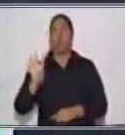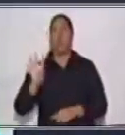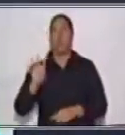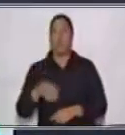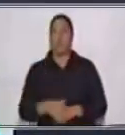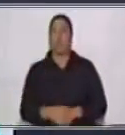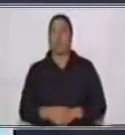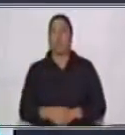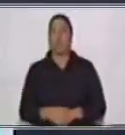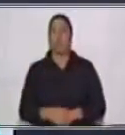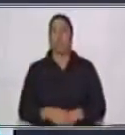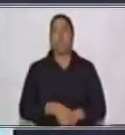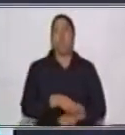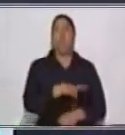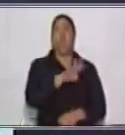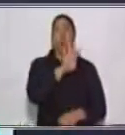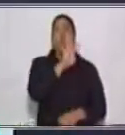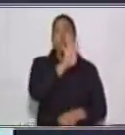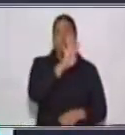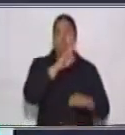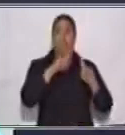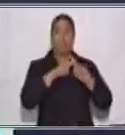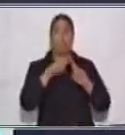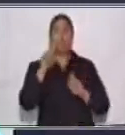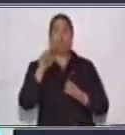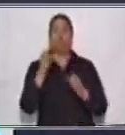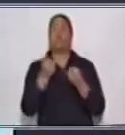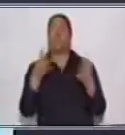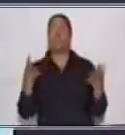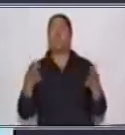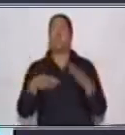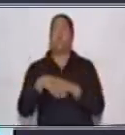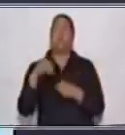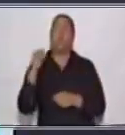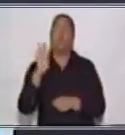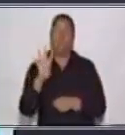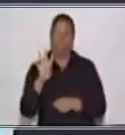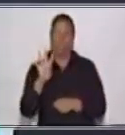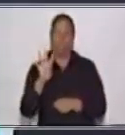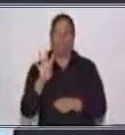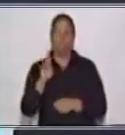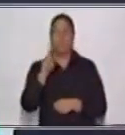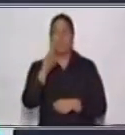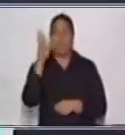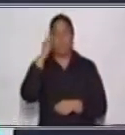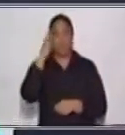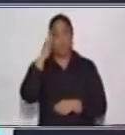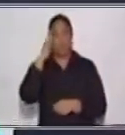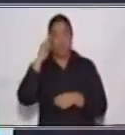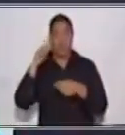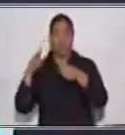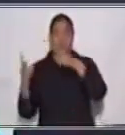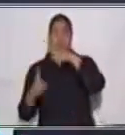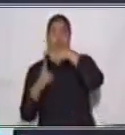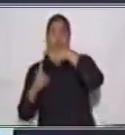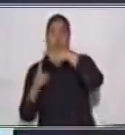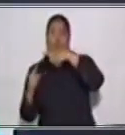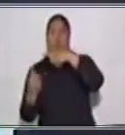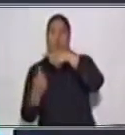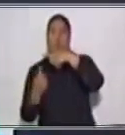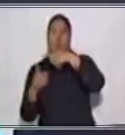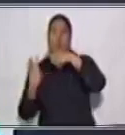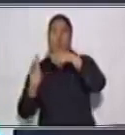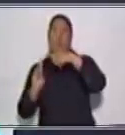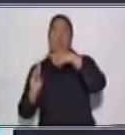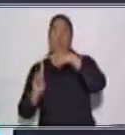4 por 1 es 4. Y recuerdas que tiene como denominador la unidad, entonces 1 por 4 es